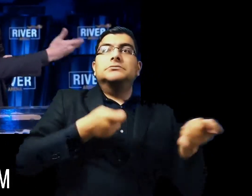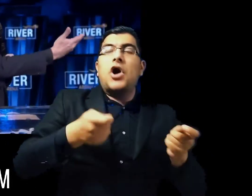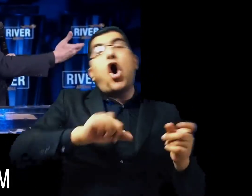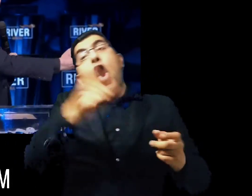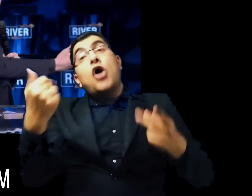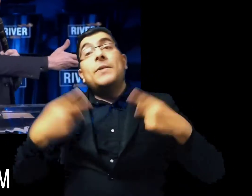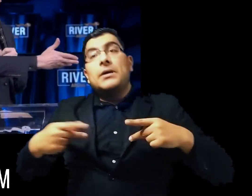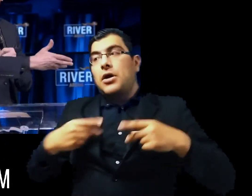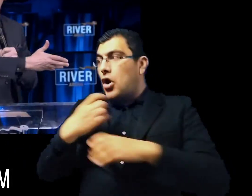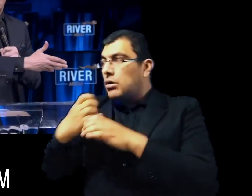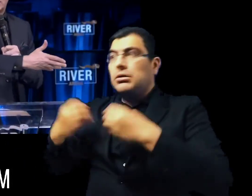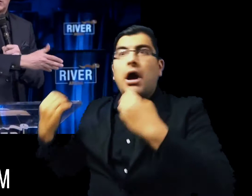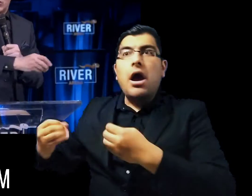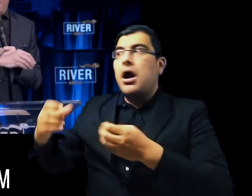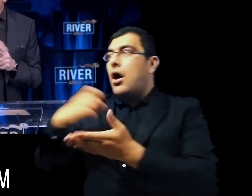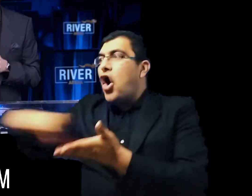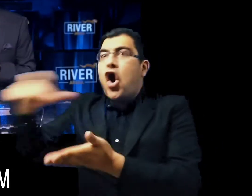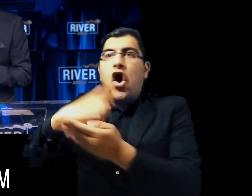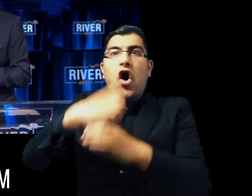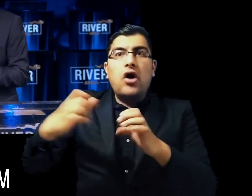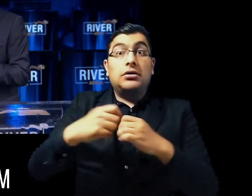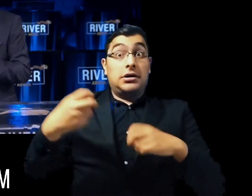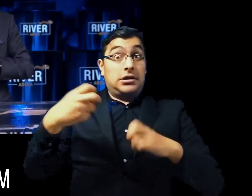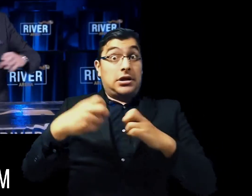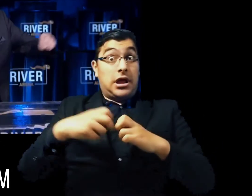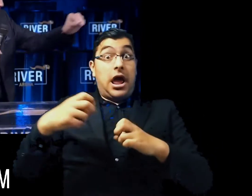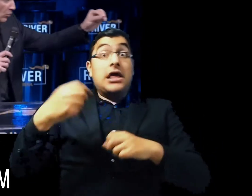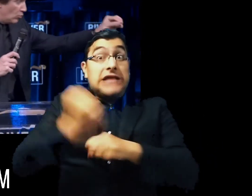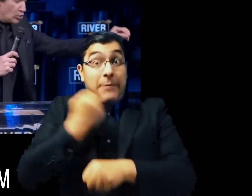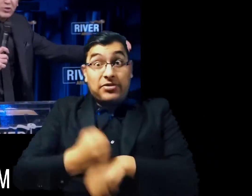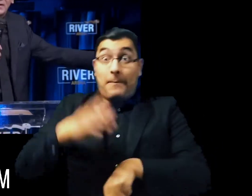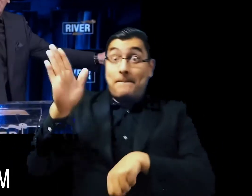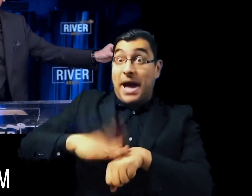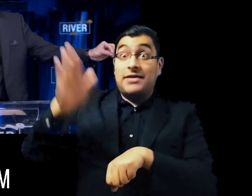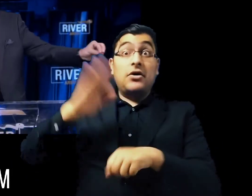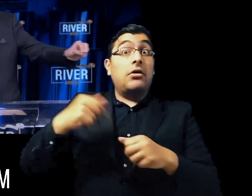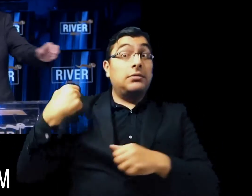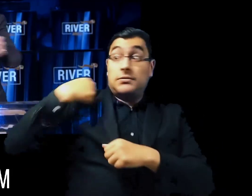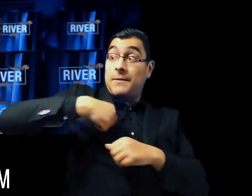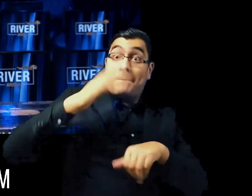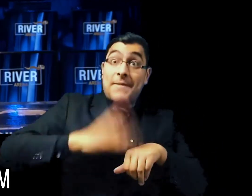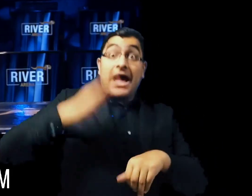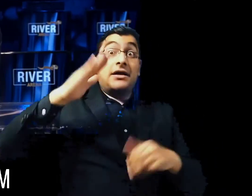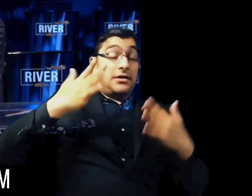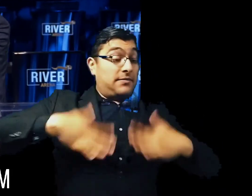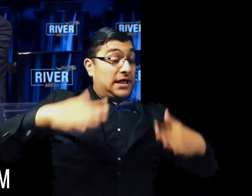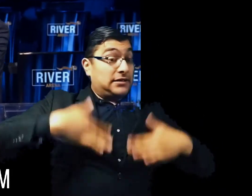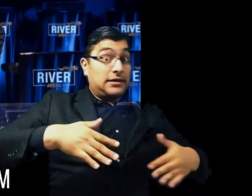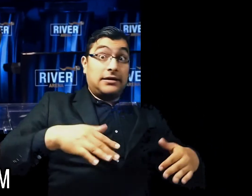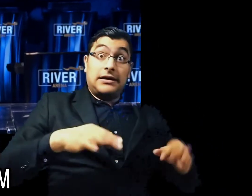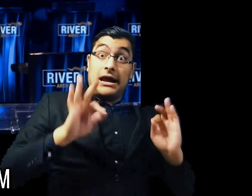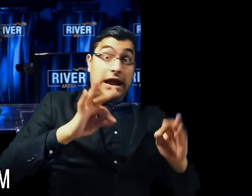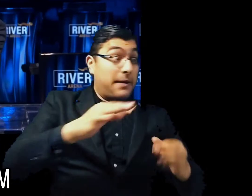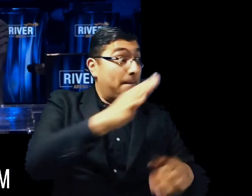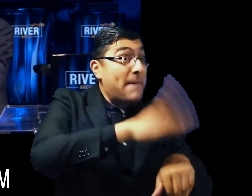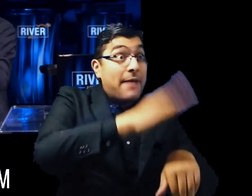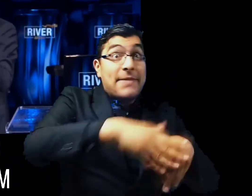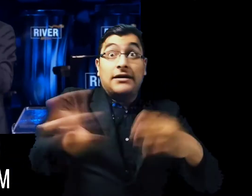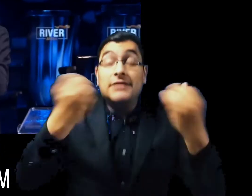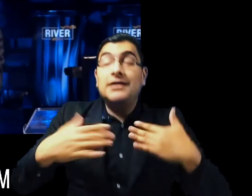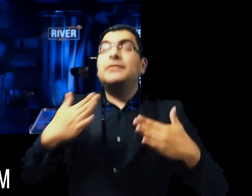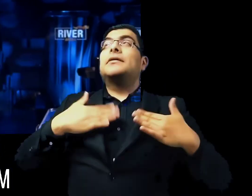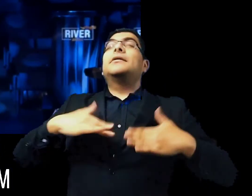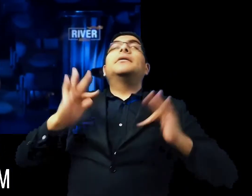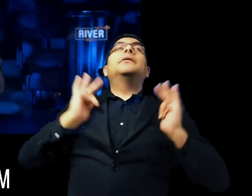se esconden en las cosas. Un par de zapatos más, un bolso más, un vestido de diseño más. Y me voy a